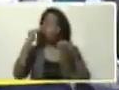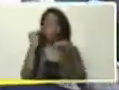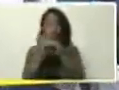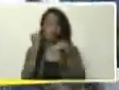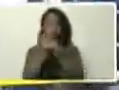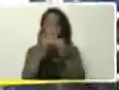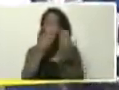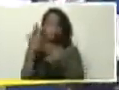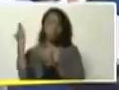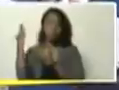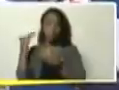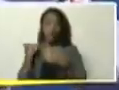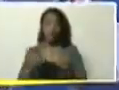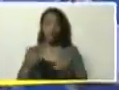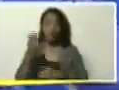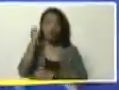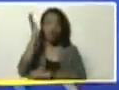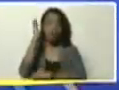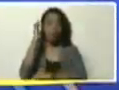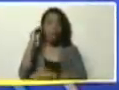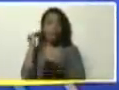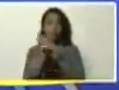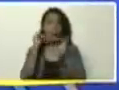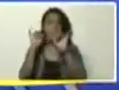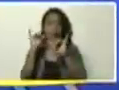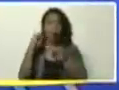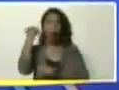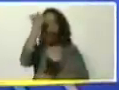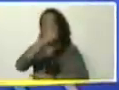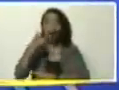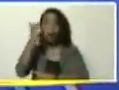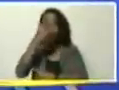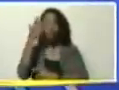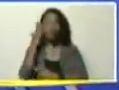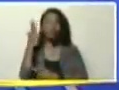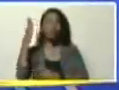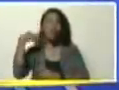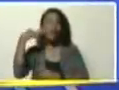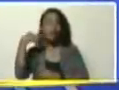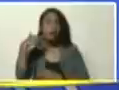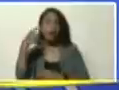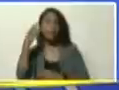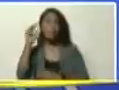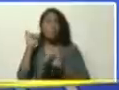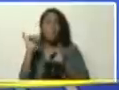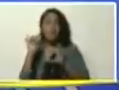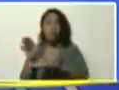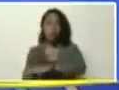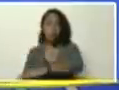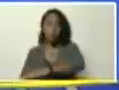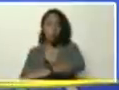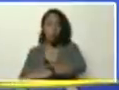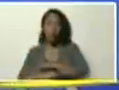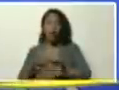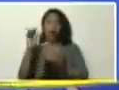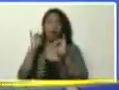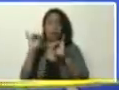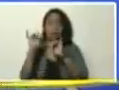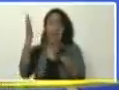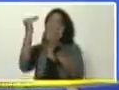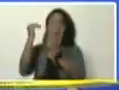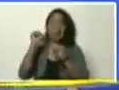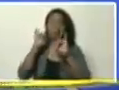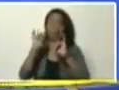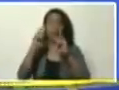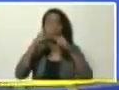igual a la de esta asamblea. Sería la misma cara tostada, la misma piel morena, la misma esperanza, la misma